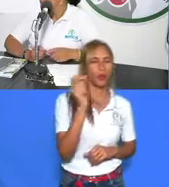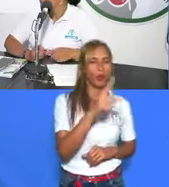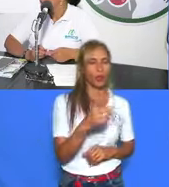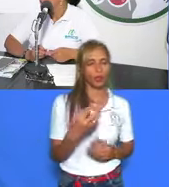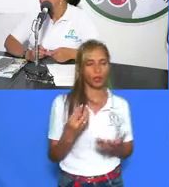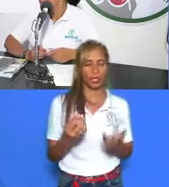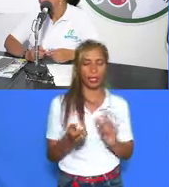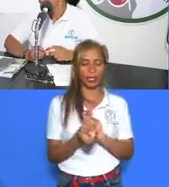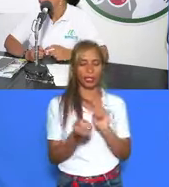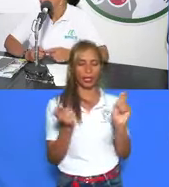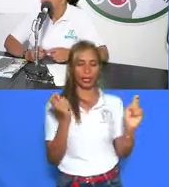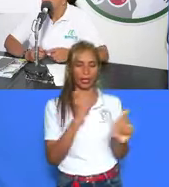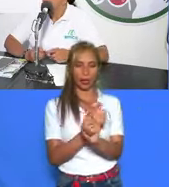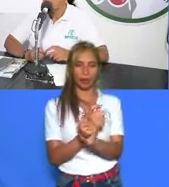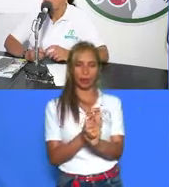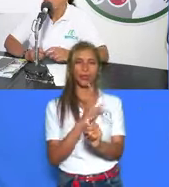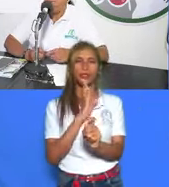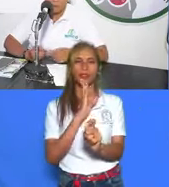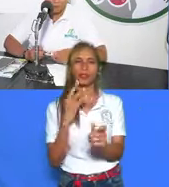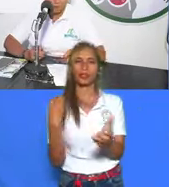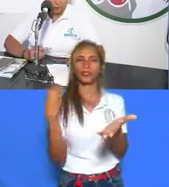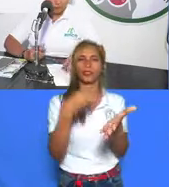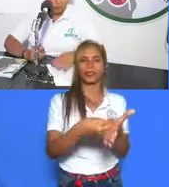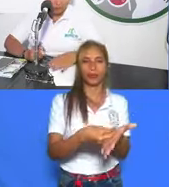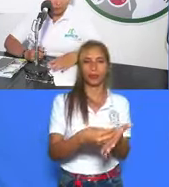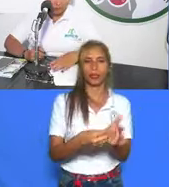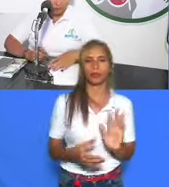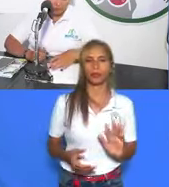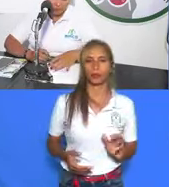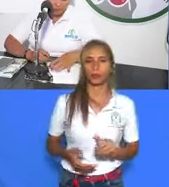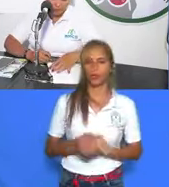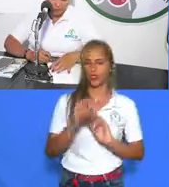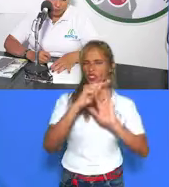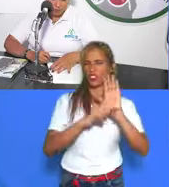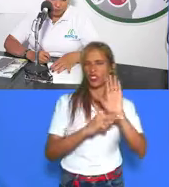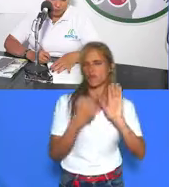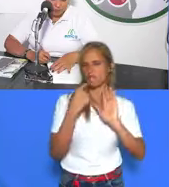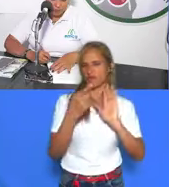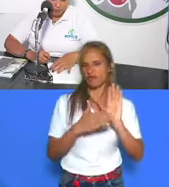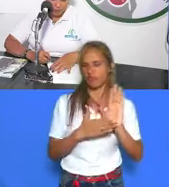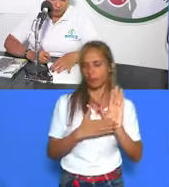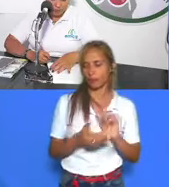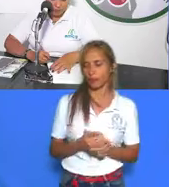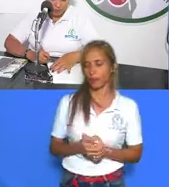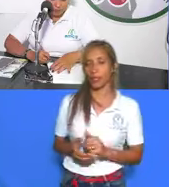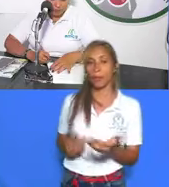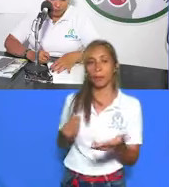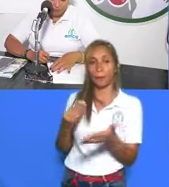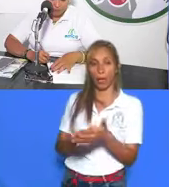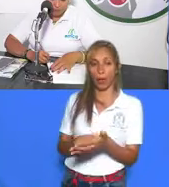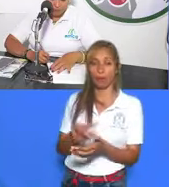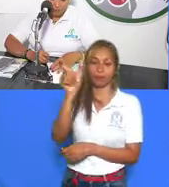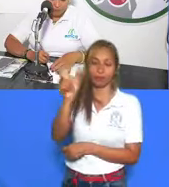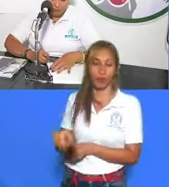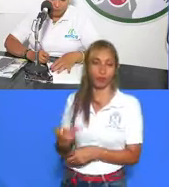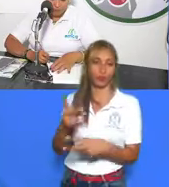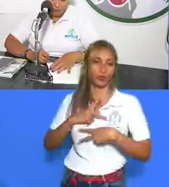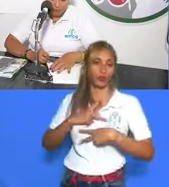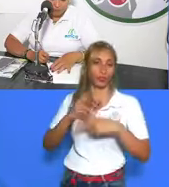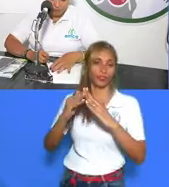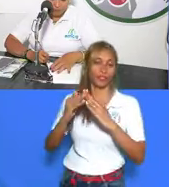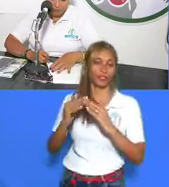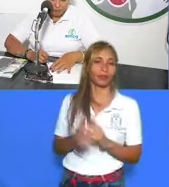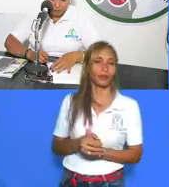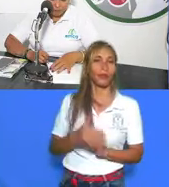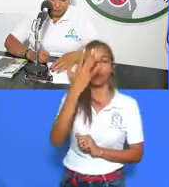¿entonces lo asume quién? Según la parte, pues, normativa. Ese costo lo debe asumir el usuario, porque el usuario es el responsable